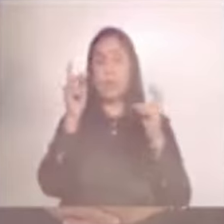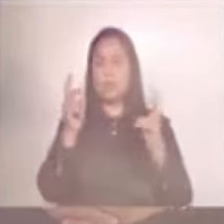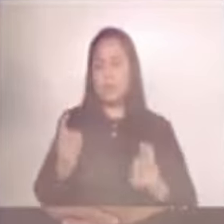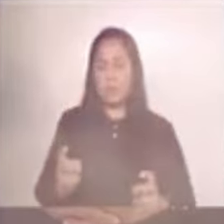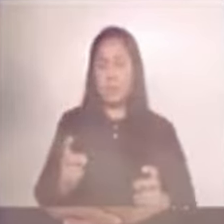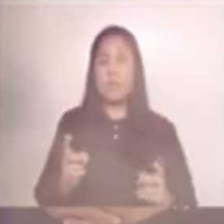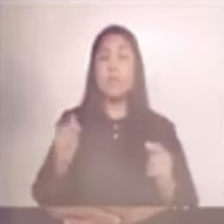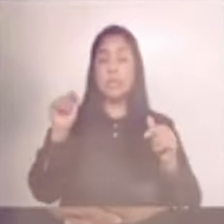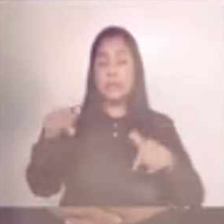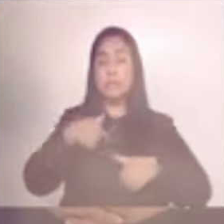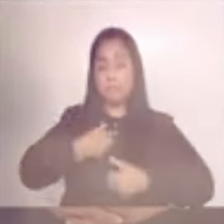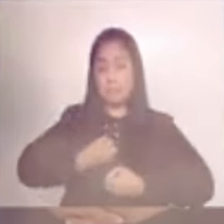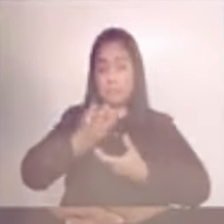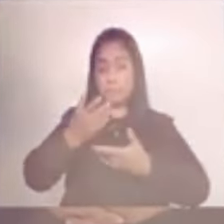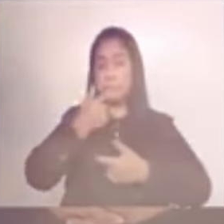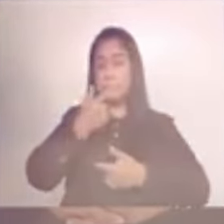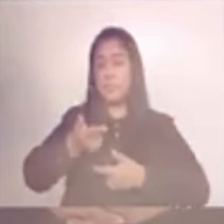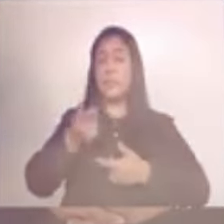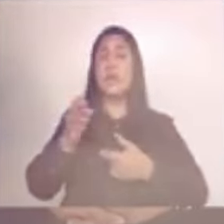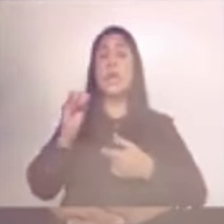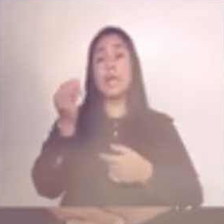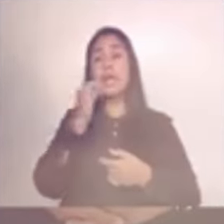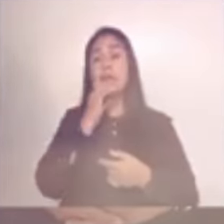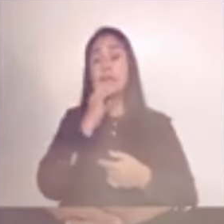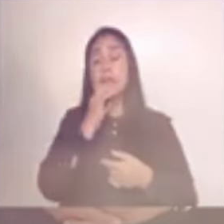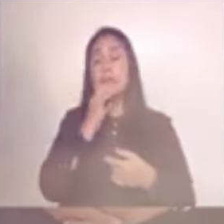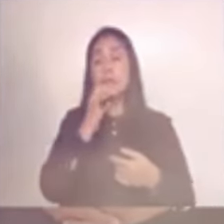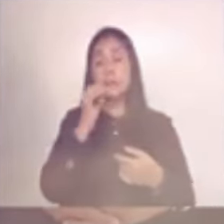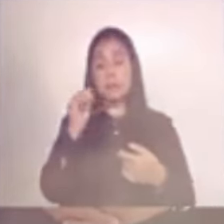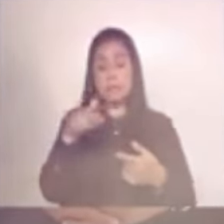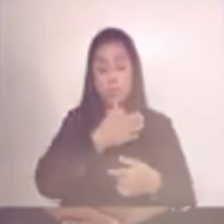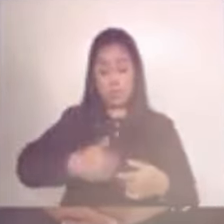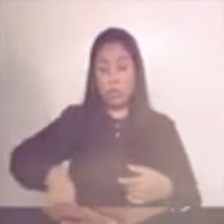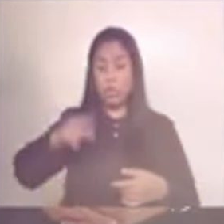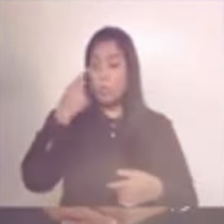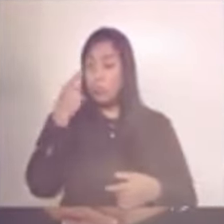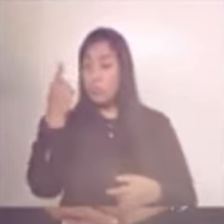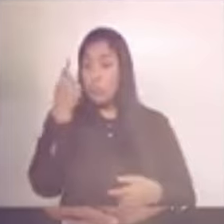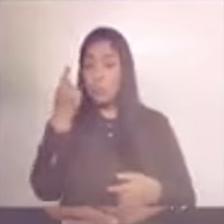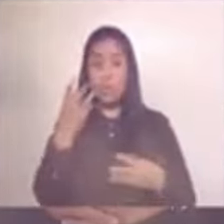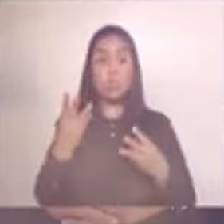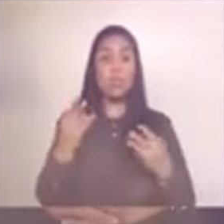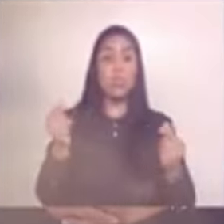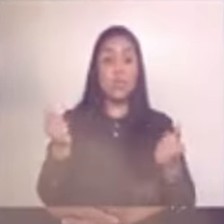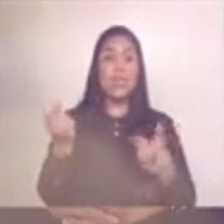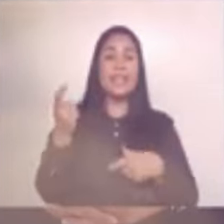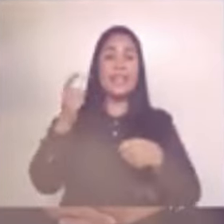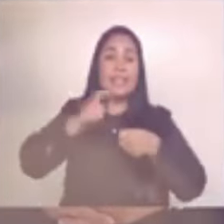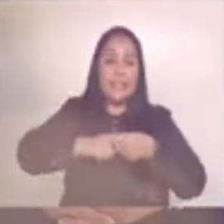lo que se les dijo es que el gobierno está dispuesto a buscar y explorar soluciones dentro del